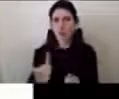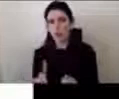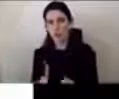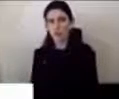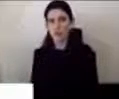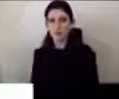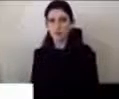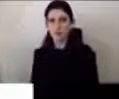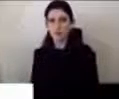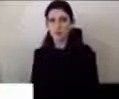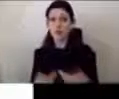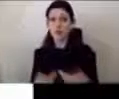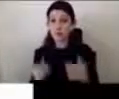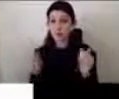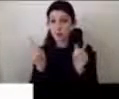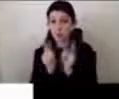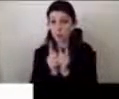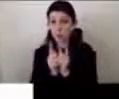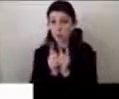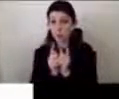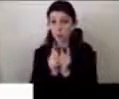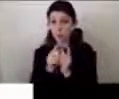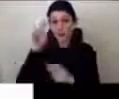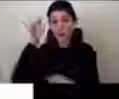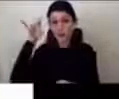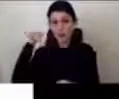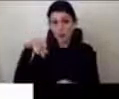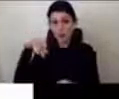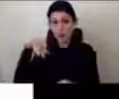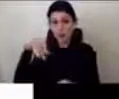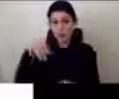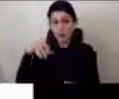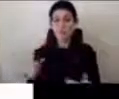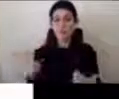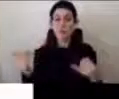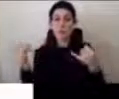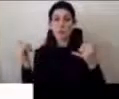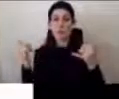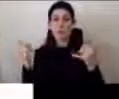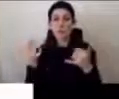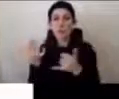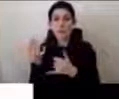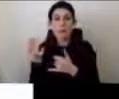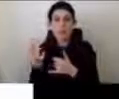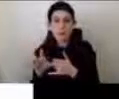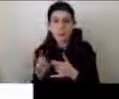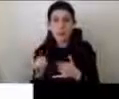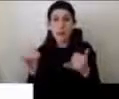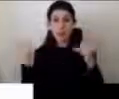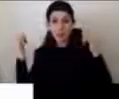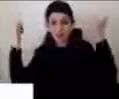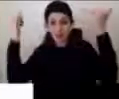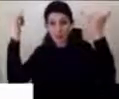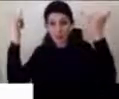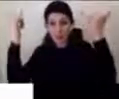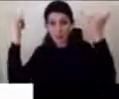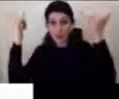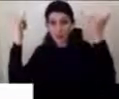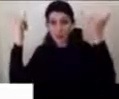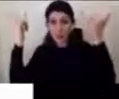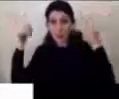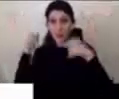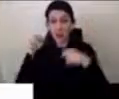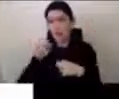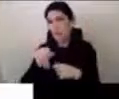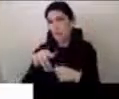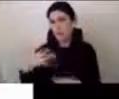Hasta aquí en síntesis, sabemos entonces que a través del juego no solo vamos a conseguir divertirnos, que ya es algo importantísimo